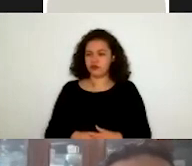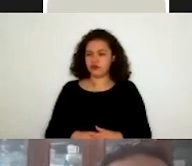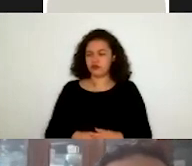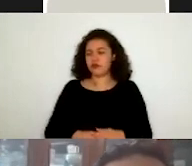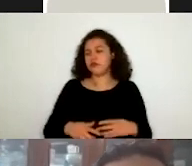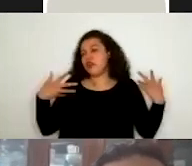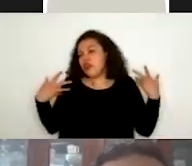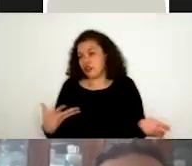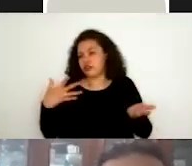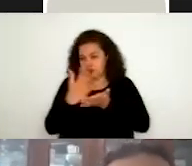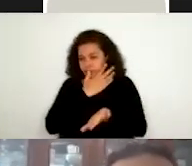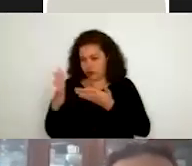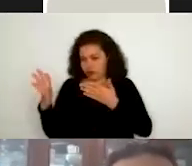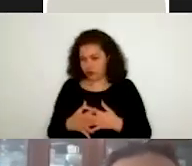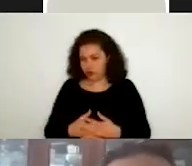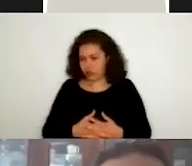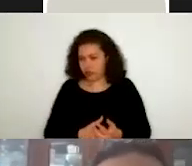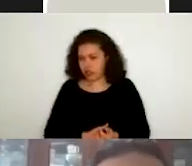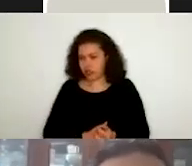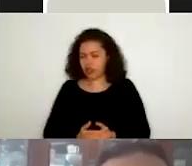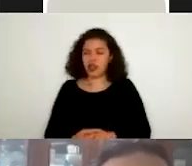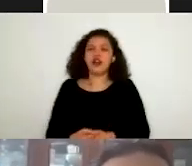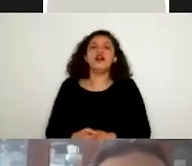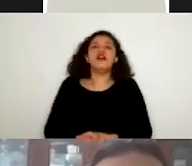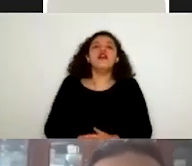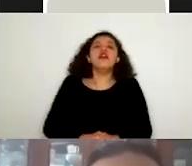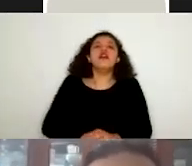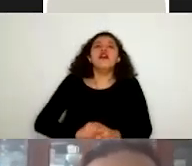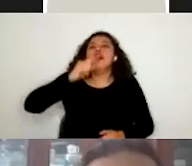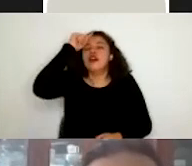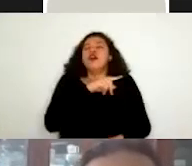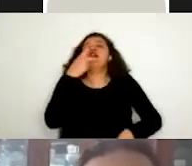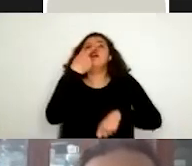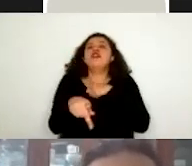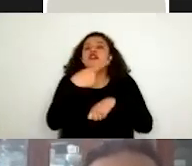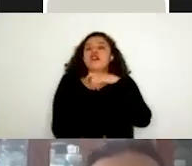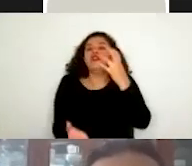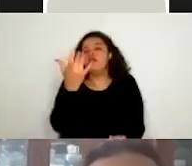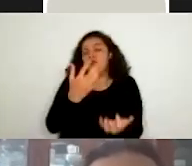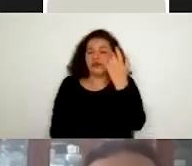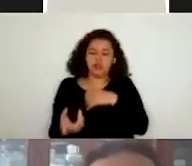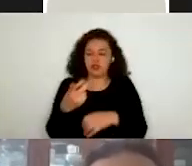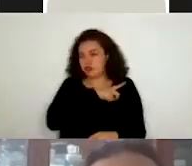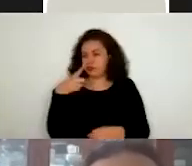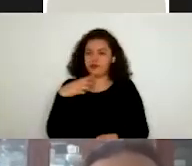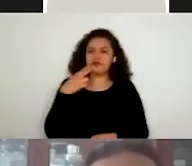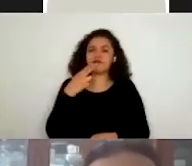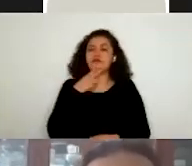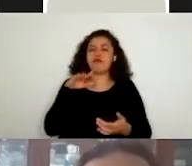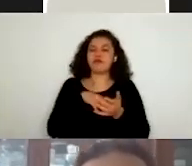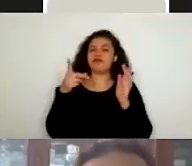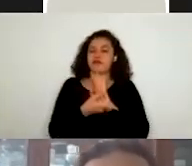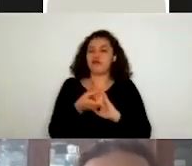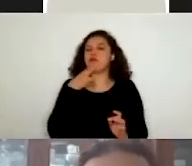Además, nos solicitan que para determinar el riesgo de incendio se deberá utilizar la metodología